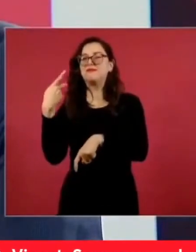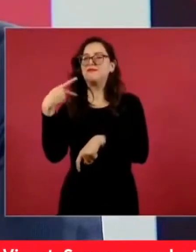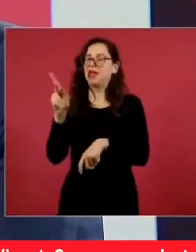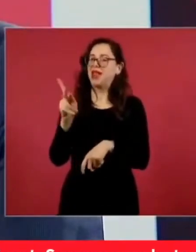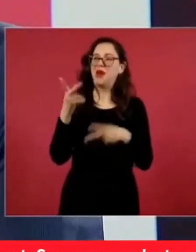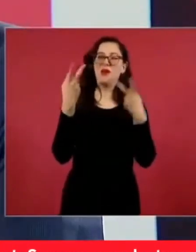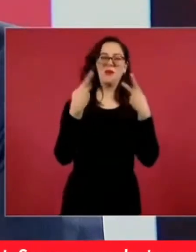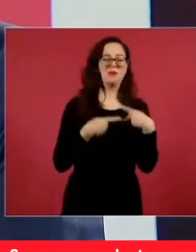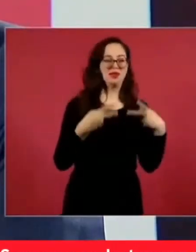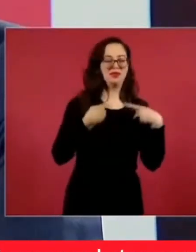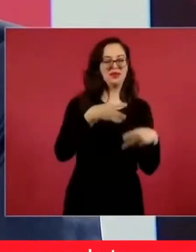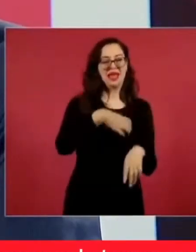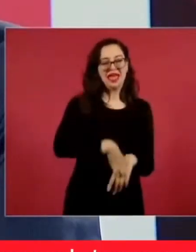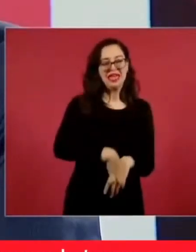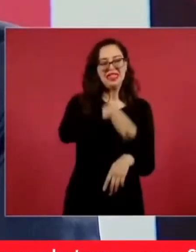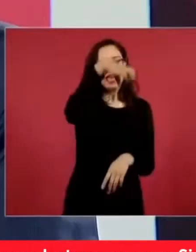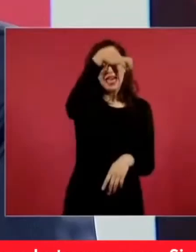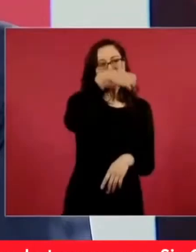que